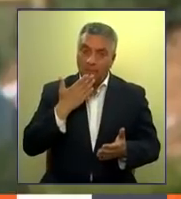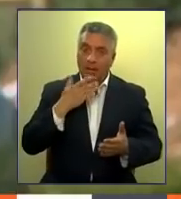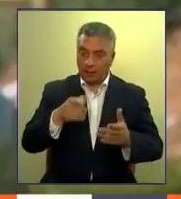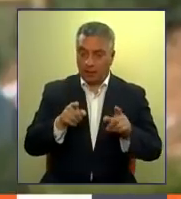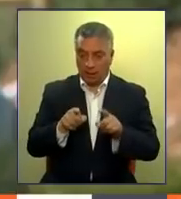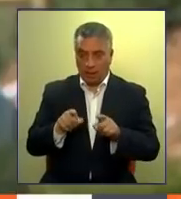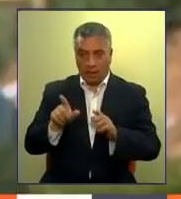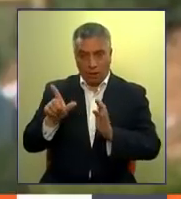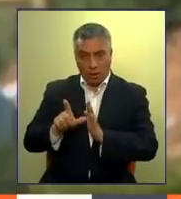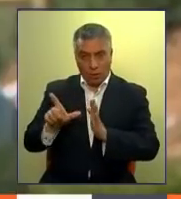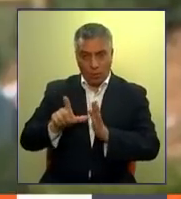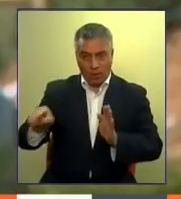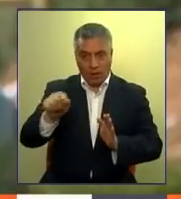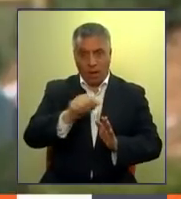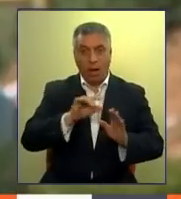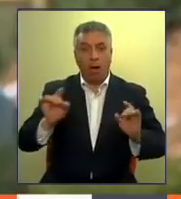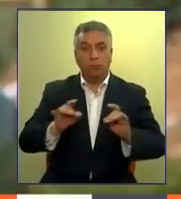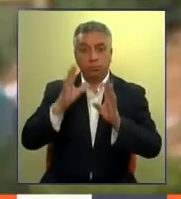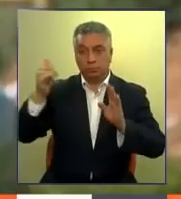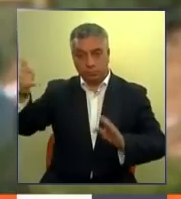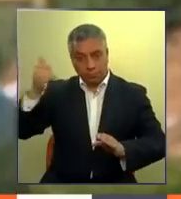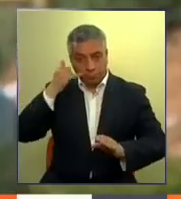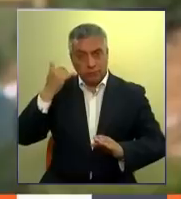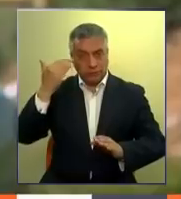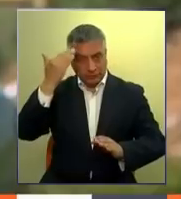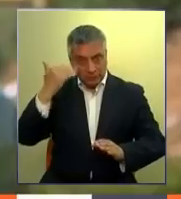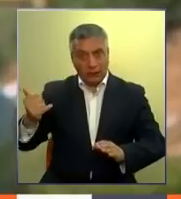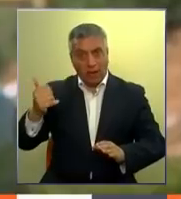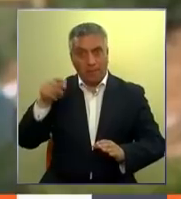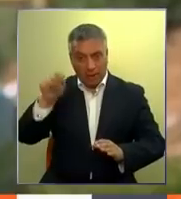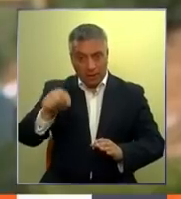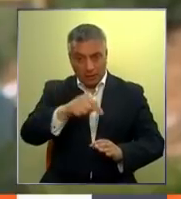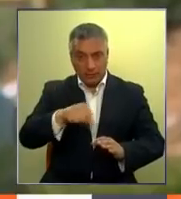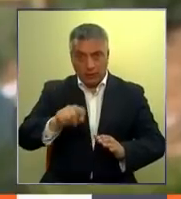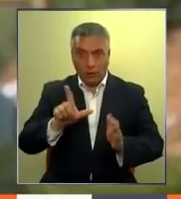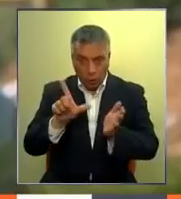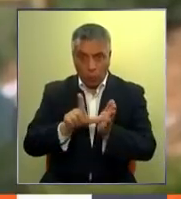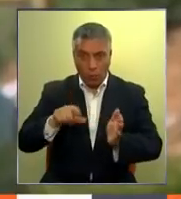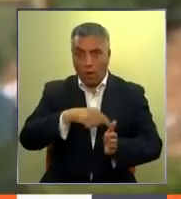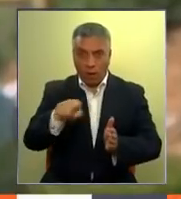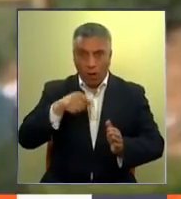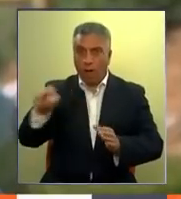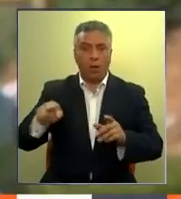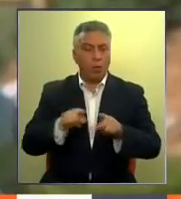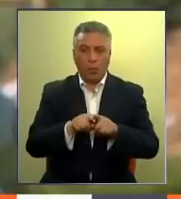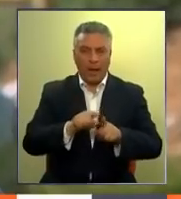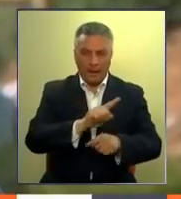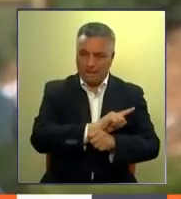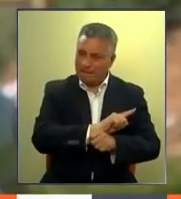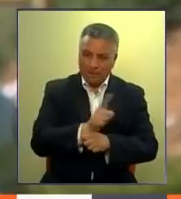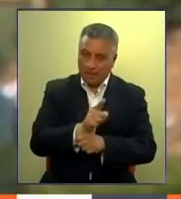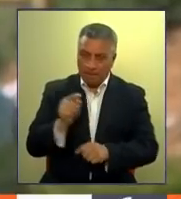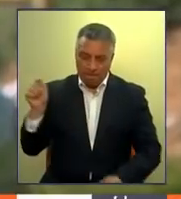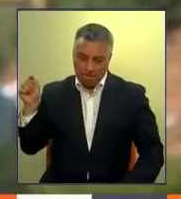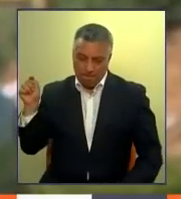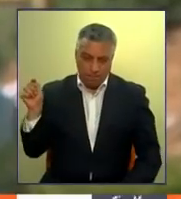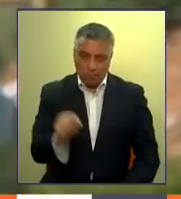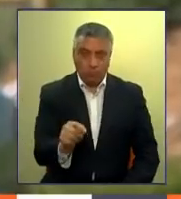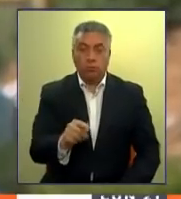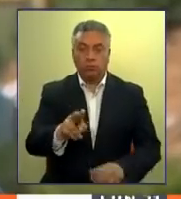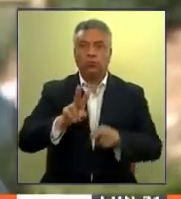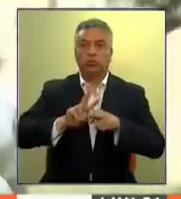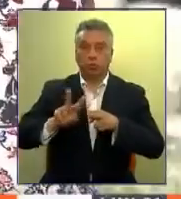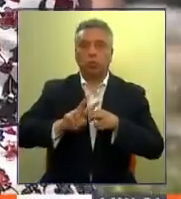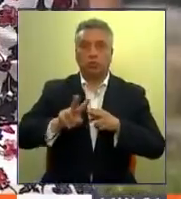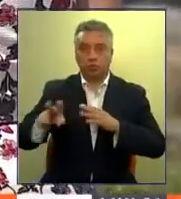que antes llamados que se ocasionen en este sector puedan acudir de la forma más pronta y darle solución a los